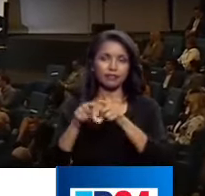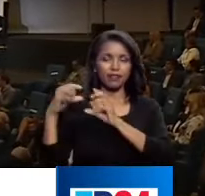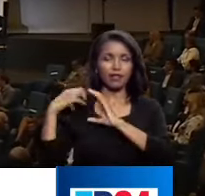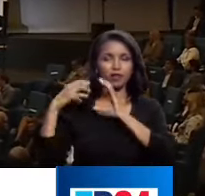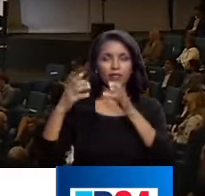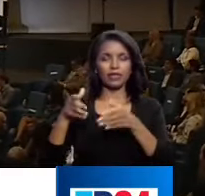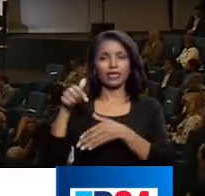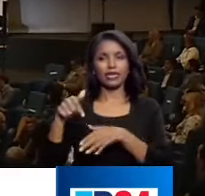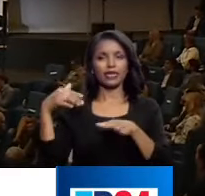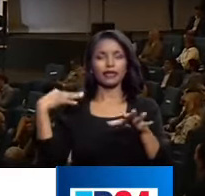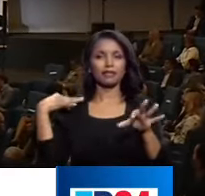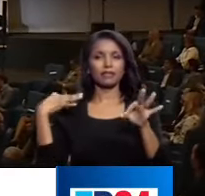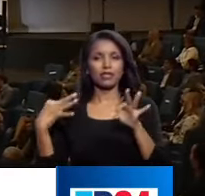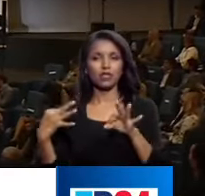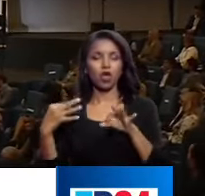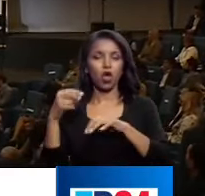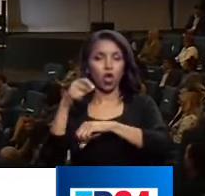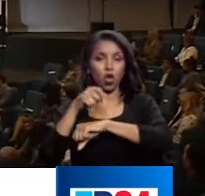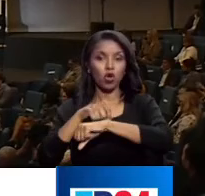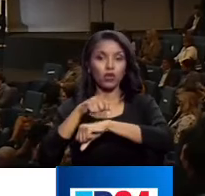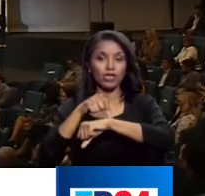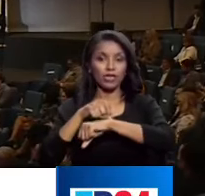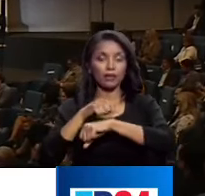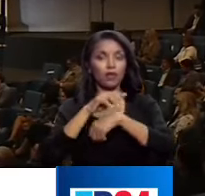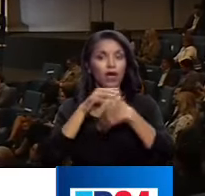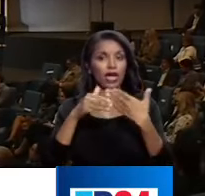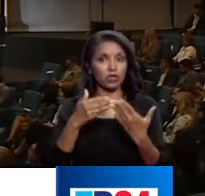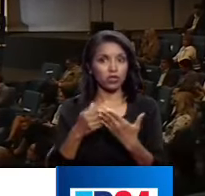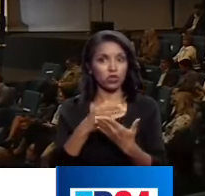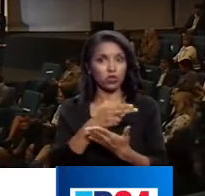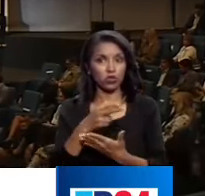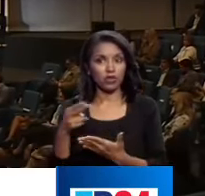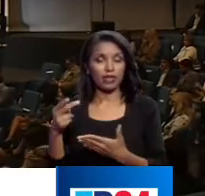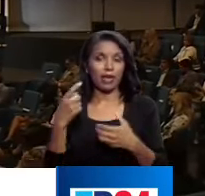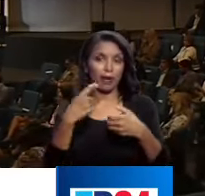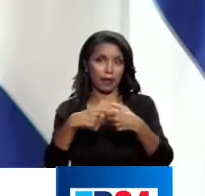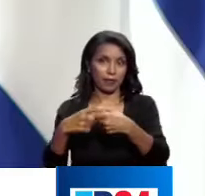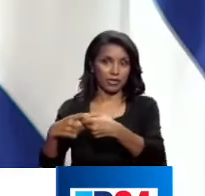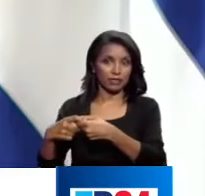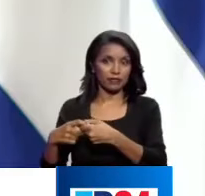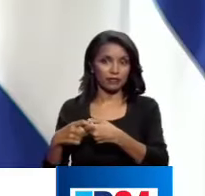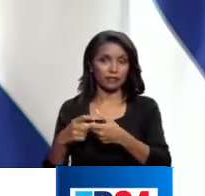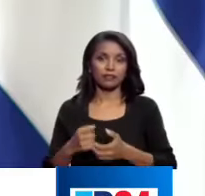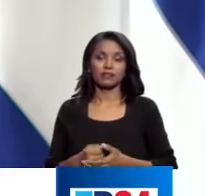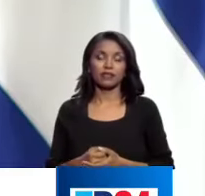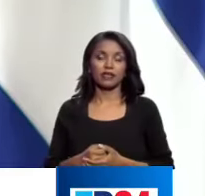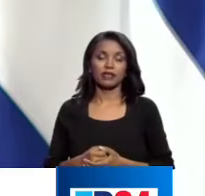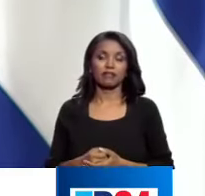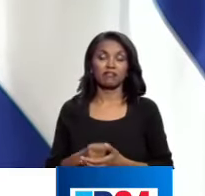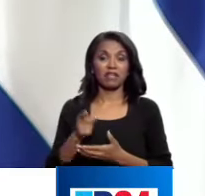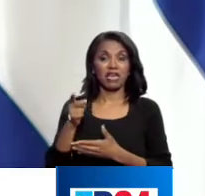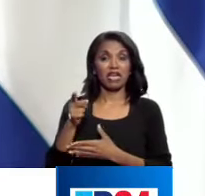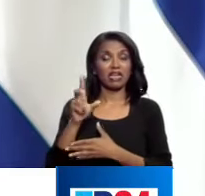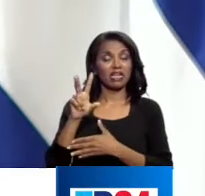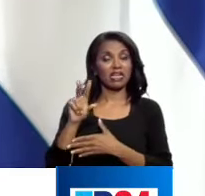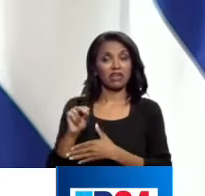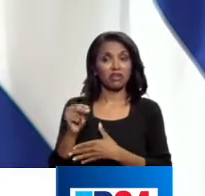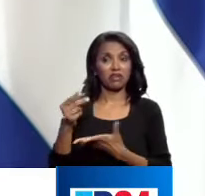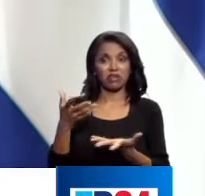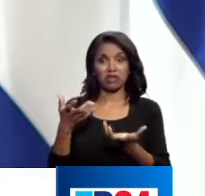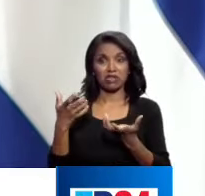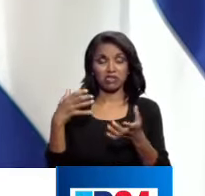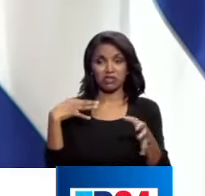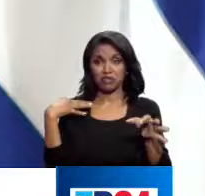del debate invitó con tiempo a todos los candidatos y candidatas a participar. Por lo tanto, aquel que haya declinado la